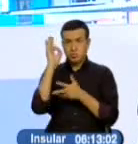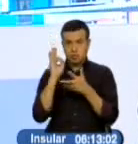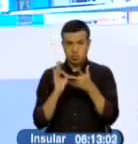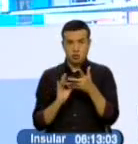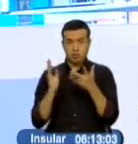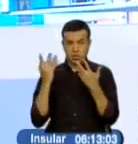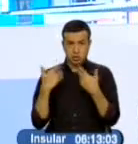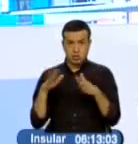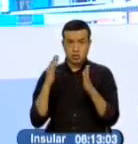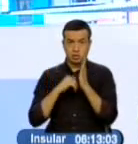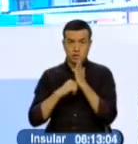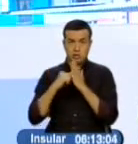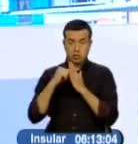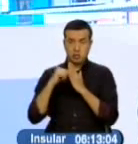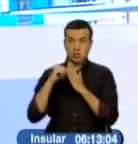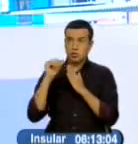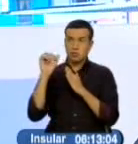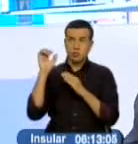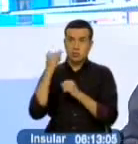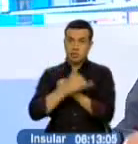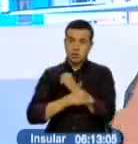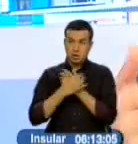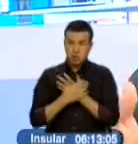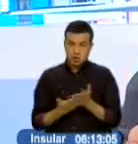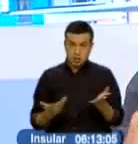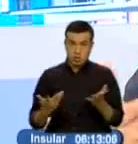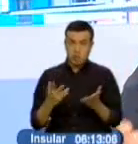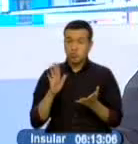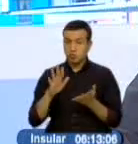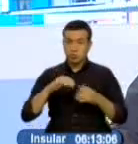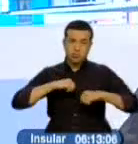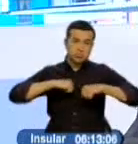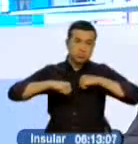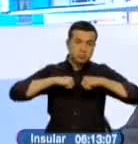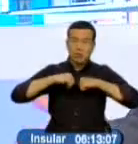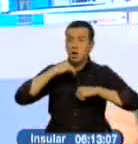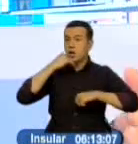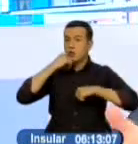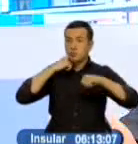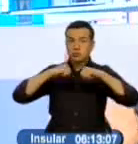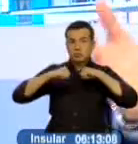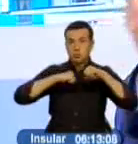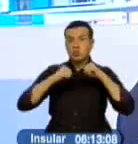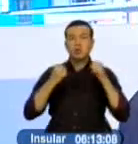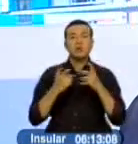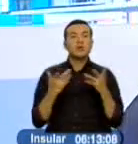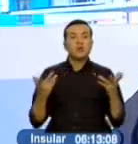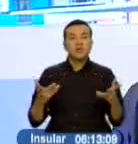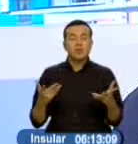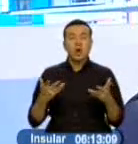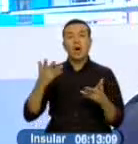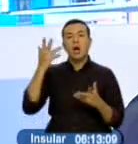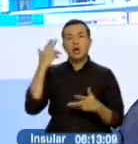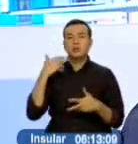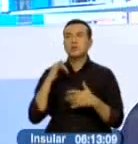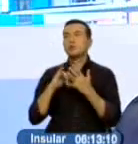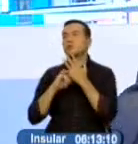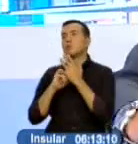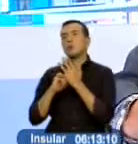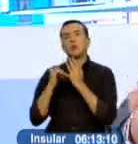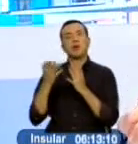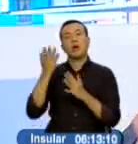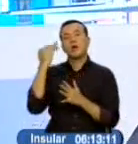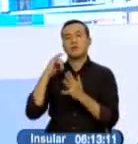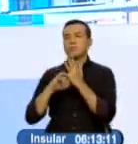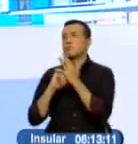tiene el Ministerio y el país, que le permita operar, digamos, y ya no tener esa ultradependencia